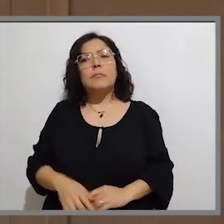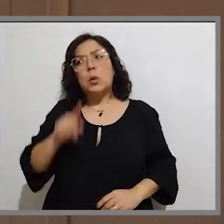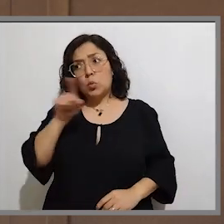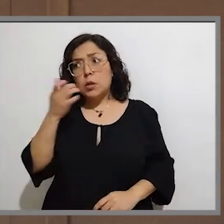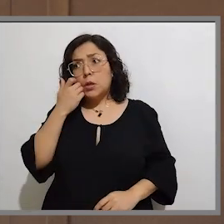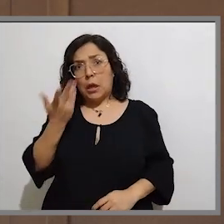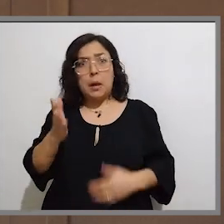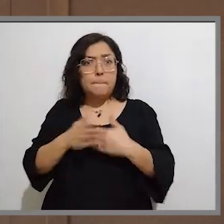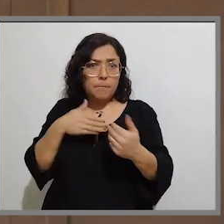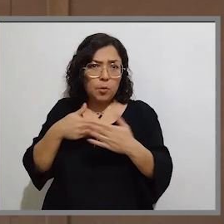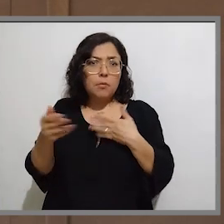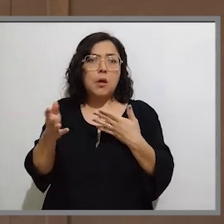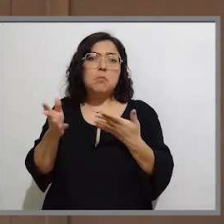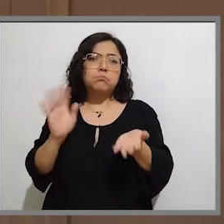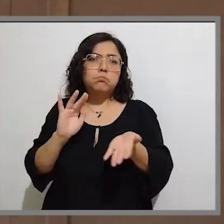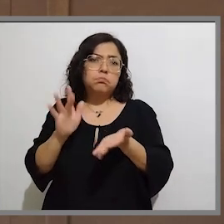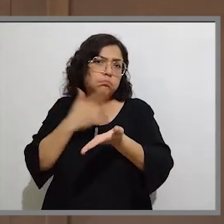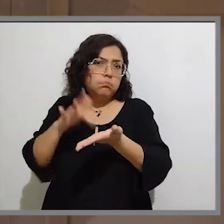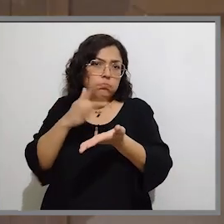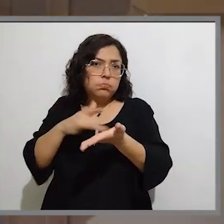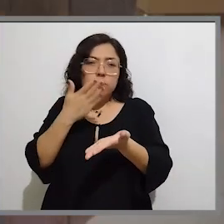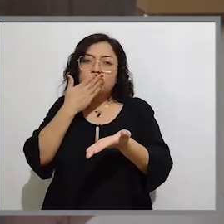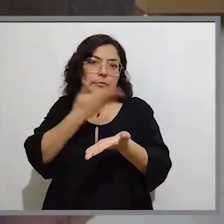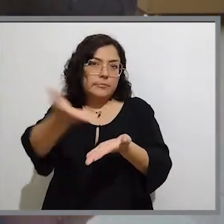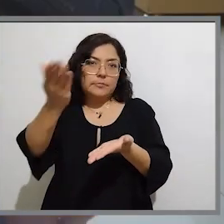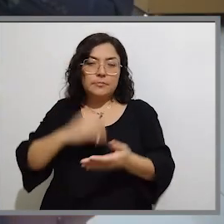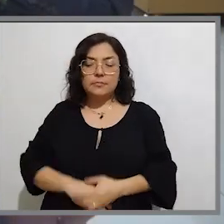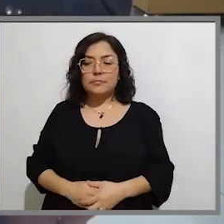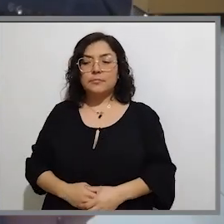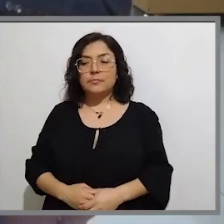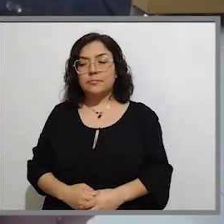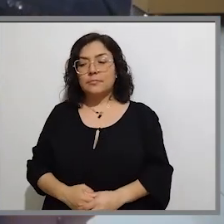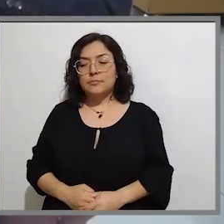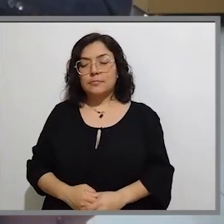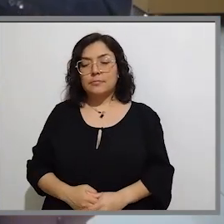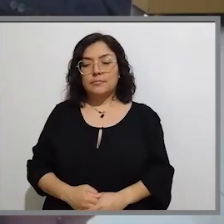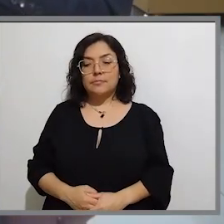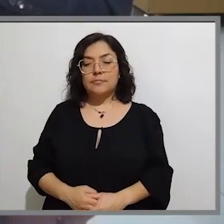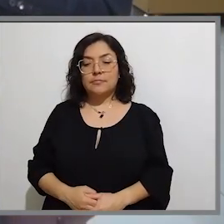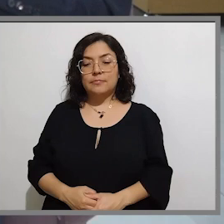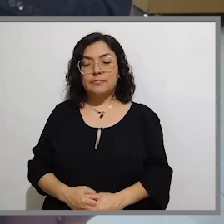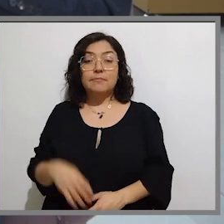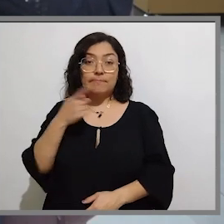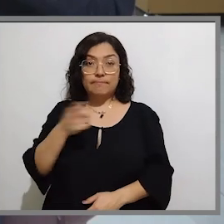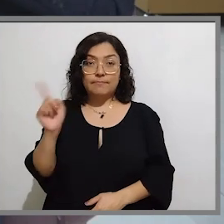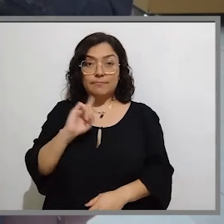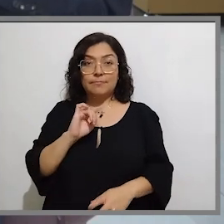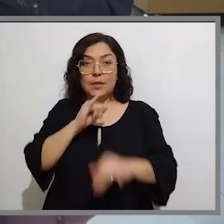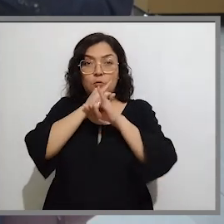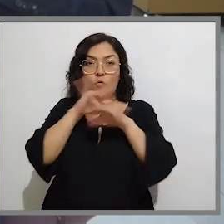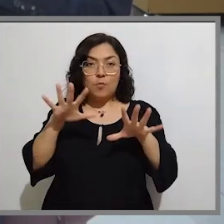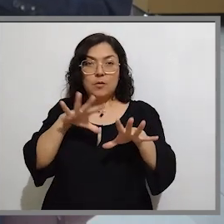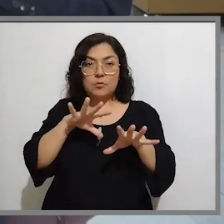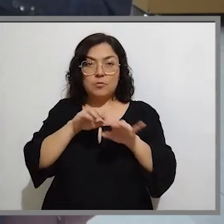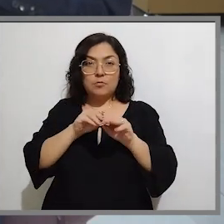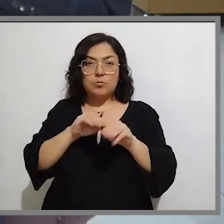la practicidad que actualmente tiene el libro digital, porque además estos libros estamos ya en un proceso de difusión con otros